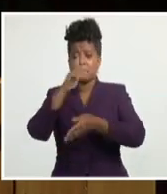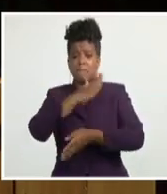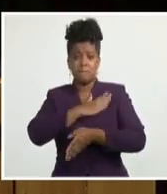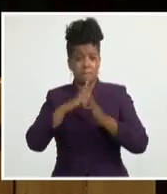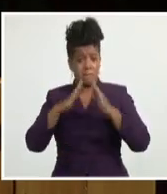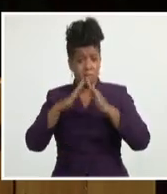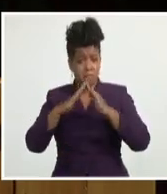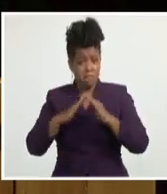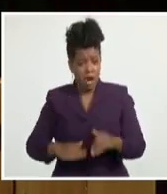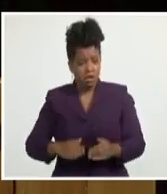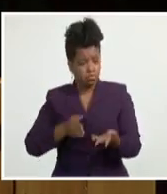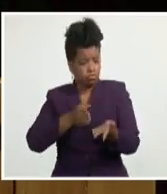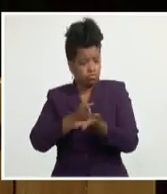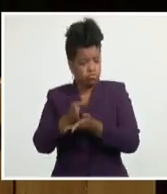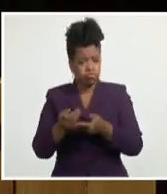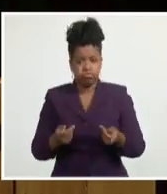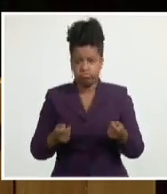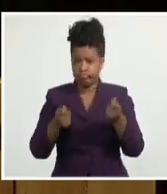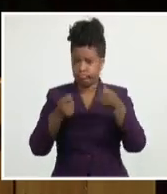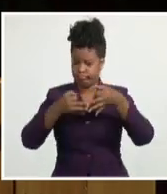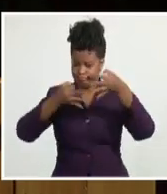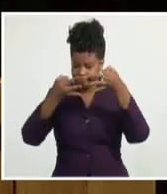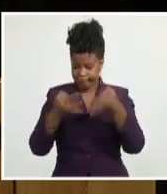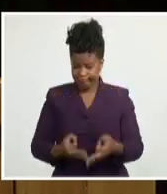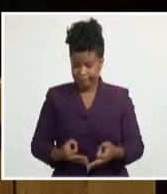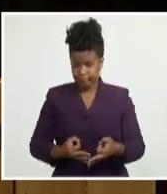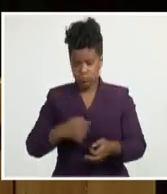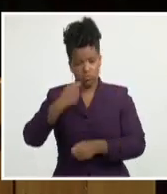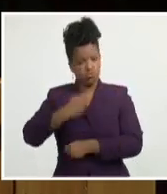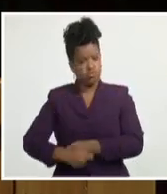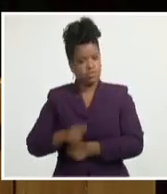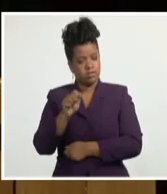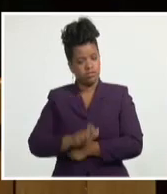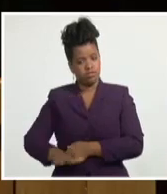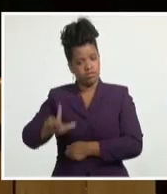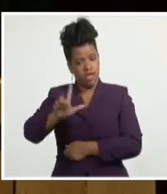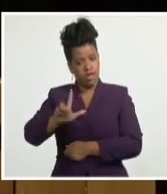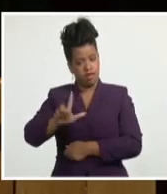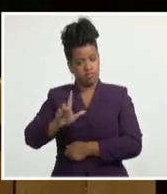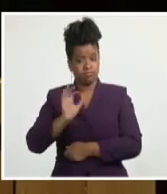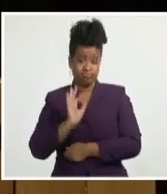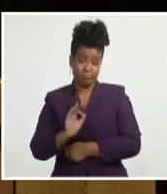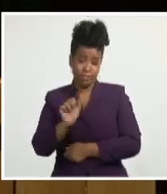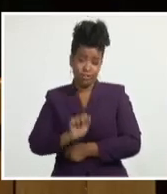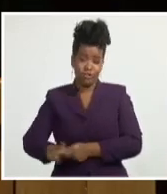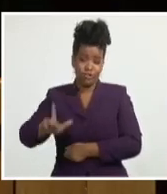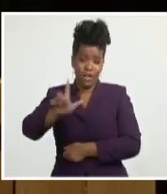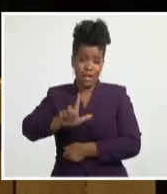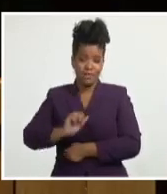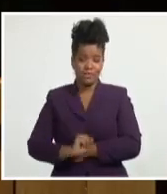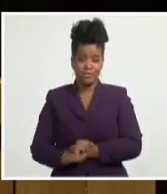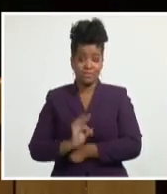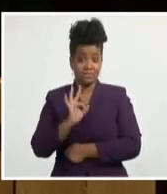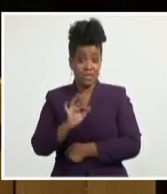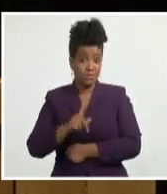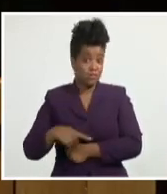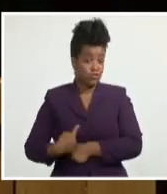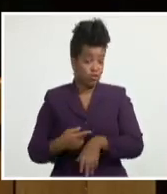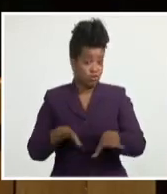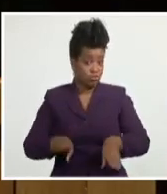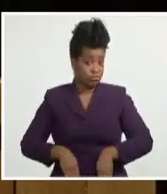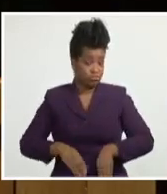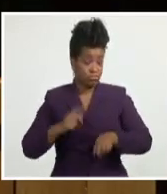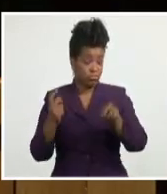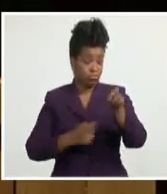económica, la seguridad y las conquistas de justicia social. El socialismo. A ella sumamos la lucha por